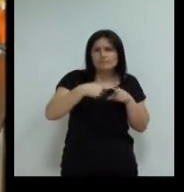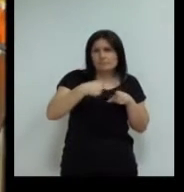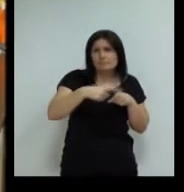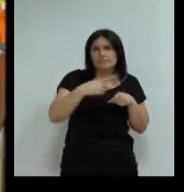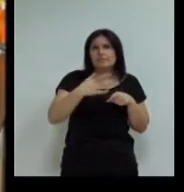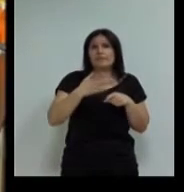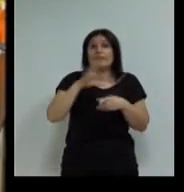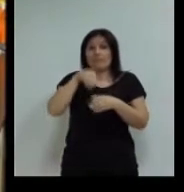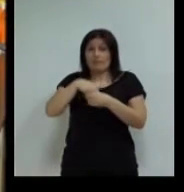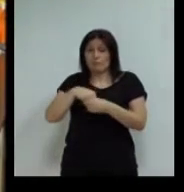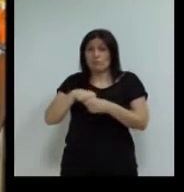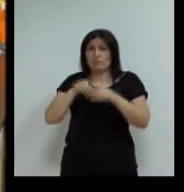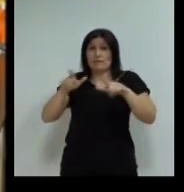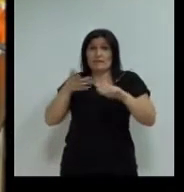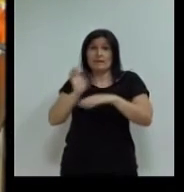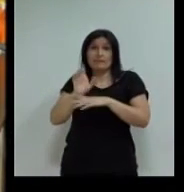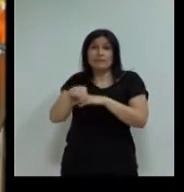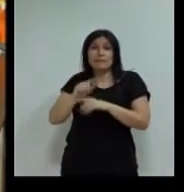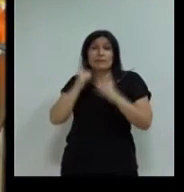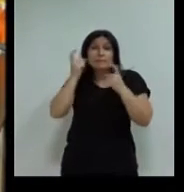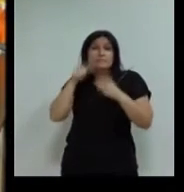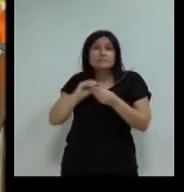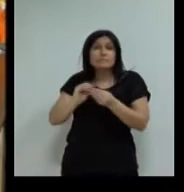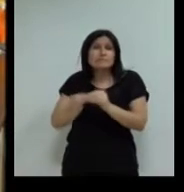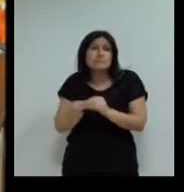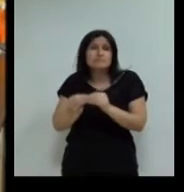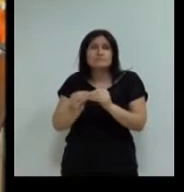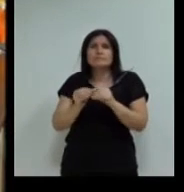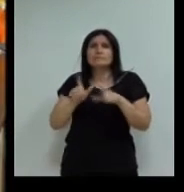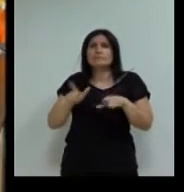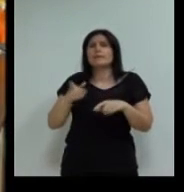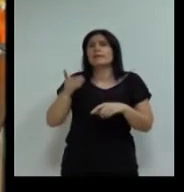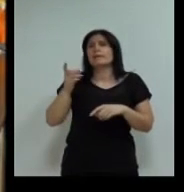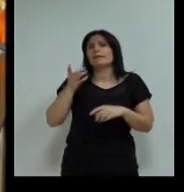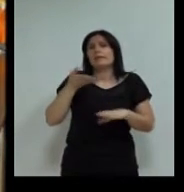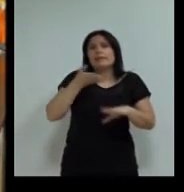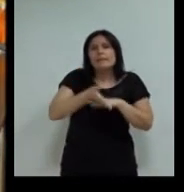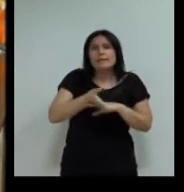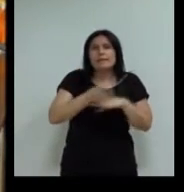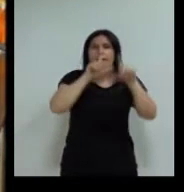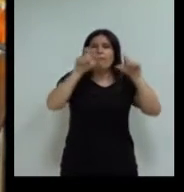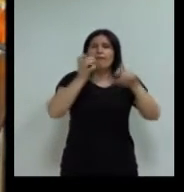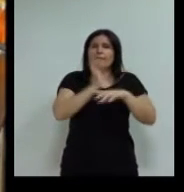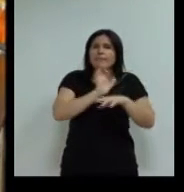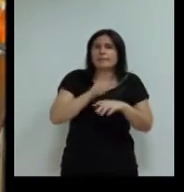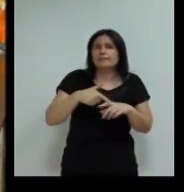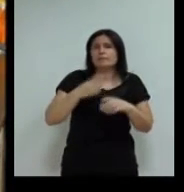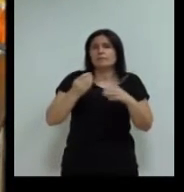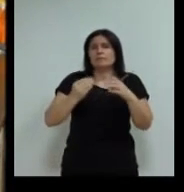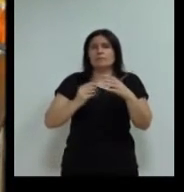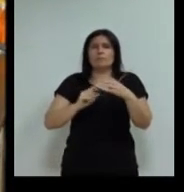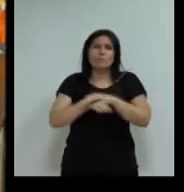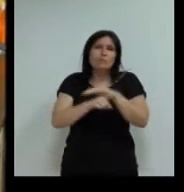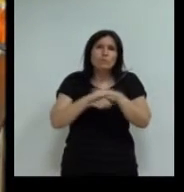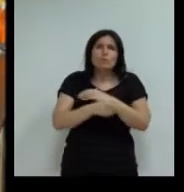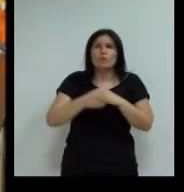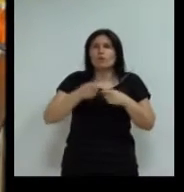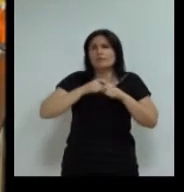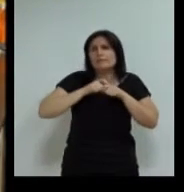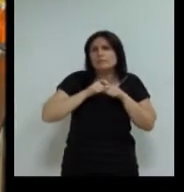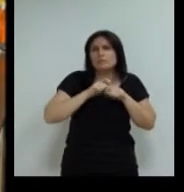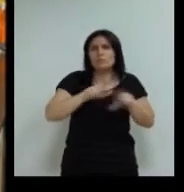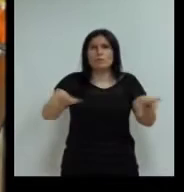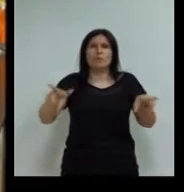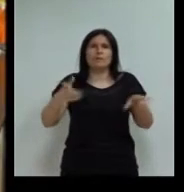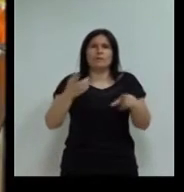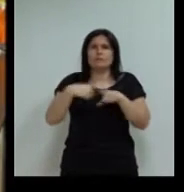en la sala de cine, acercarnos al mundo de la industria, tanto directores, exhibidores, productores y distribuidores,